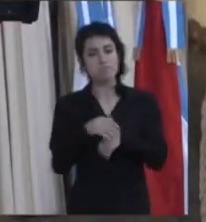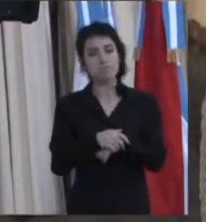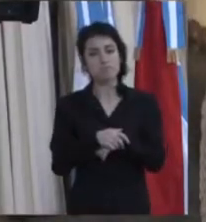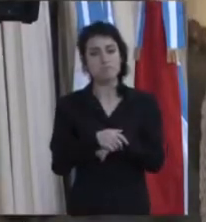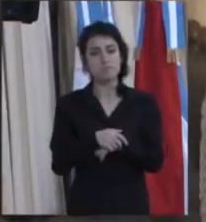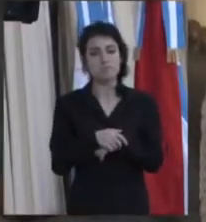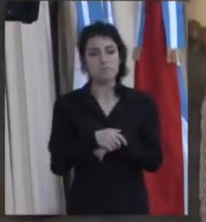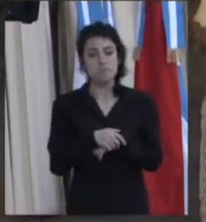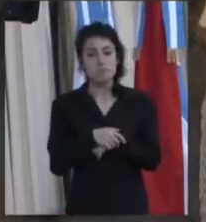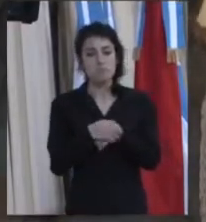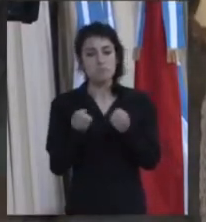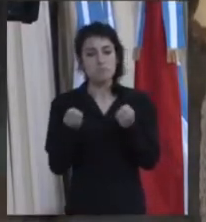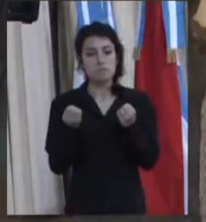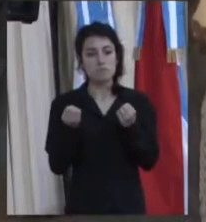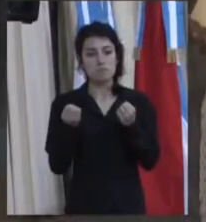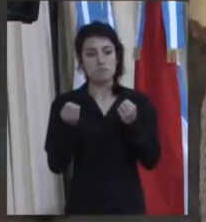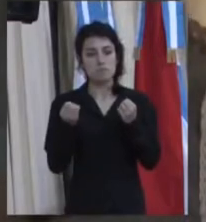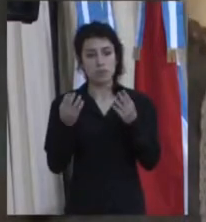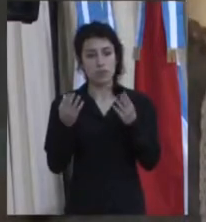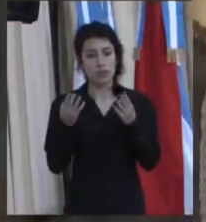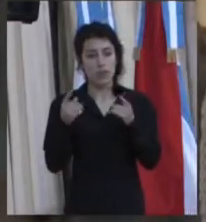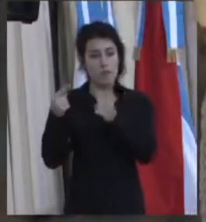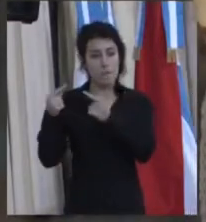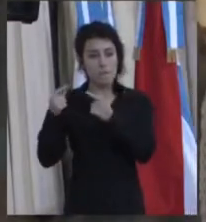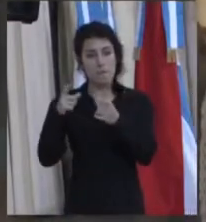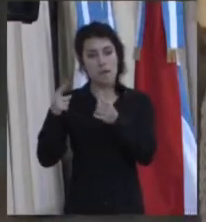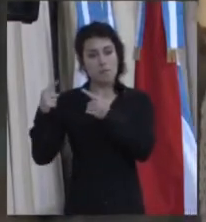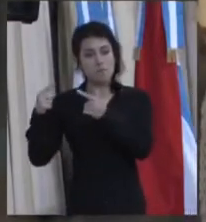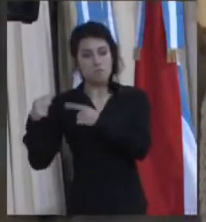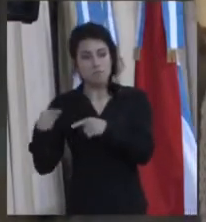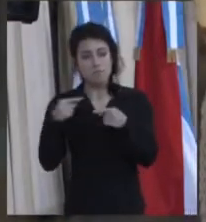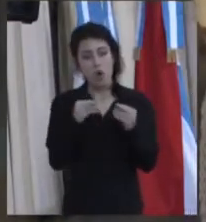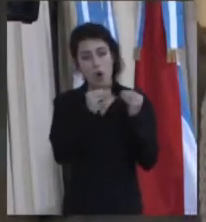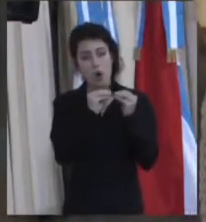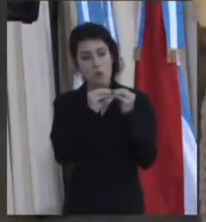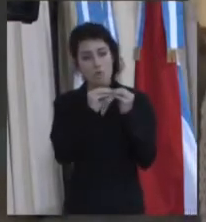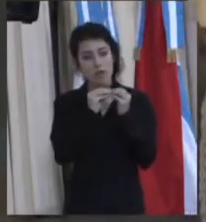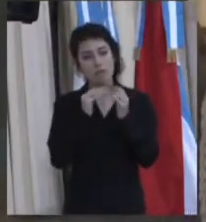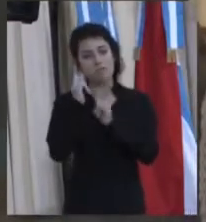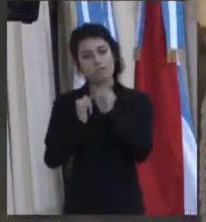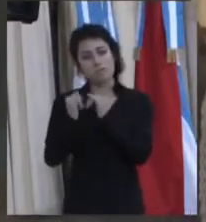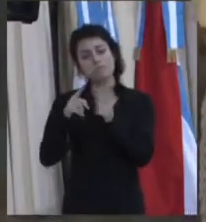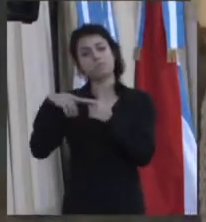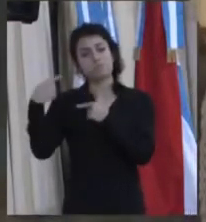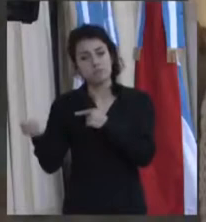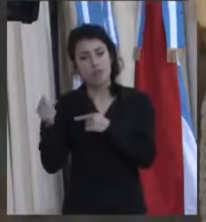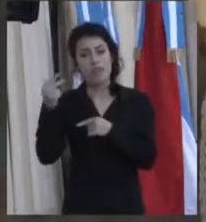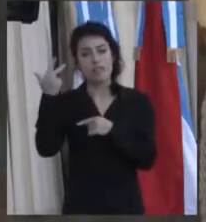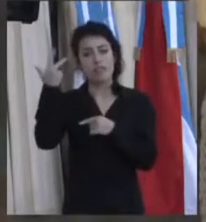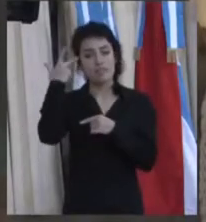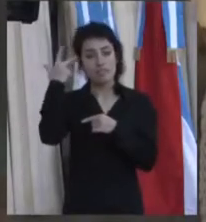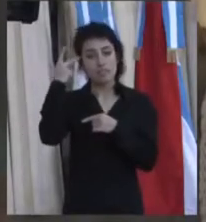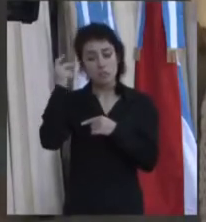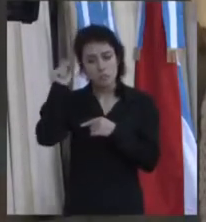porque van a ver que va a transuntar por caminos diversos, pero hacer un ida y vuelta con cuestiones que tienen que ver con la reforma de 1918